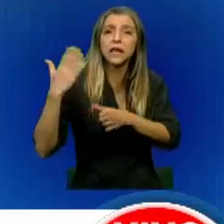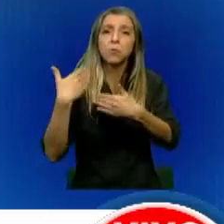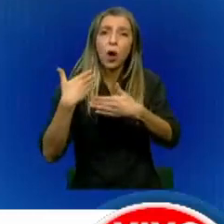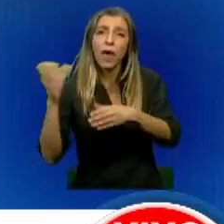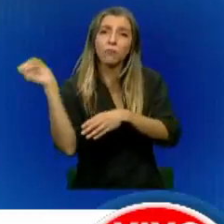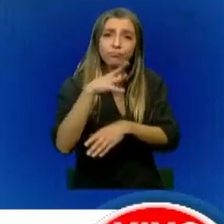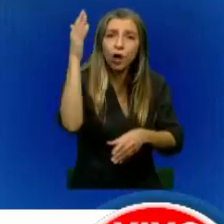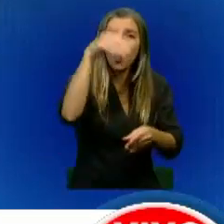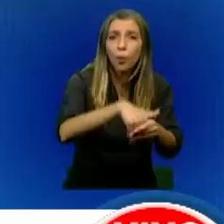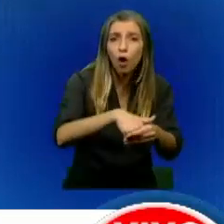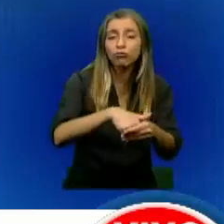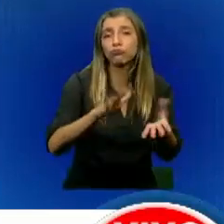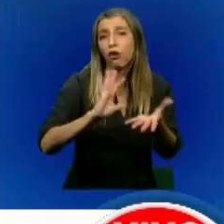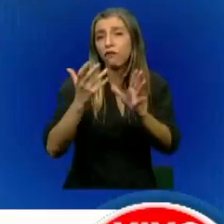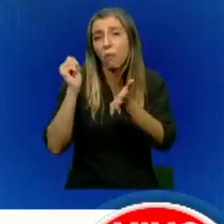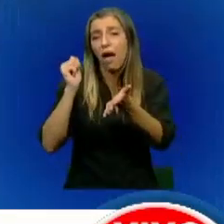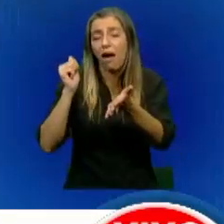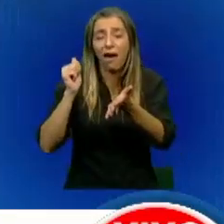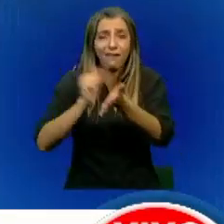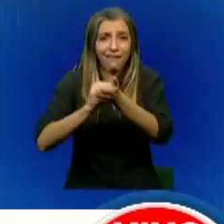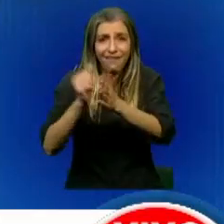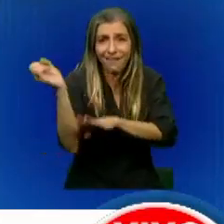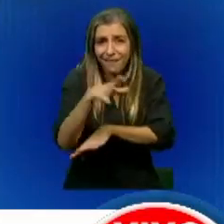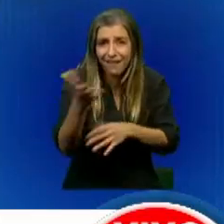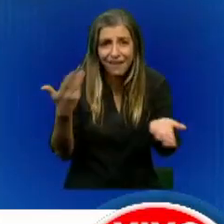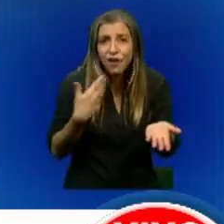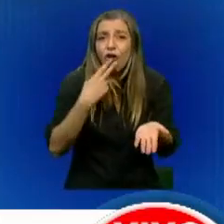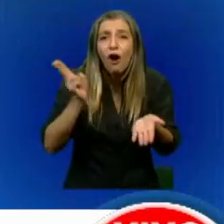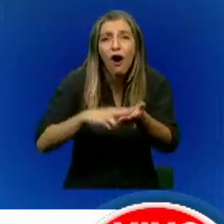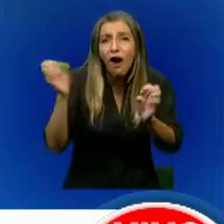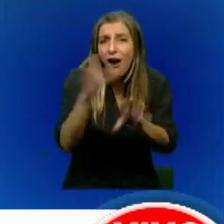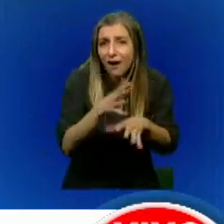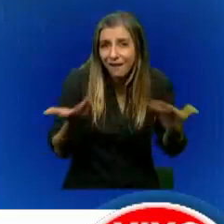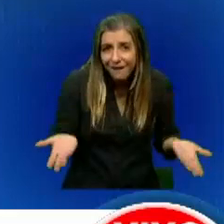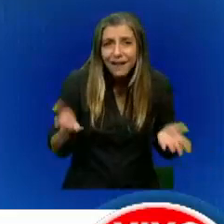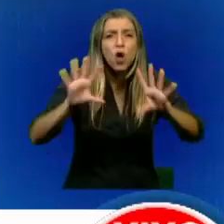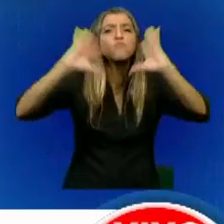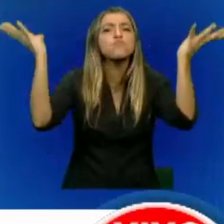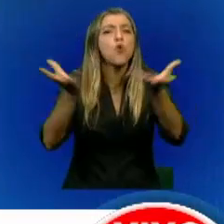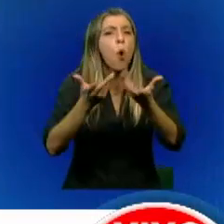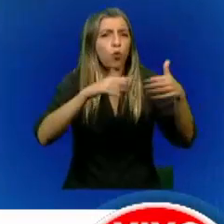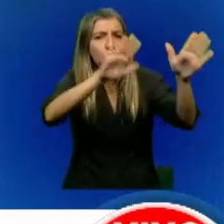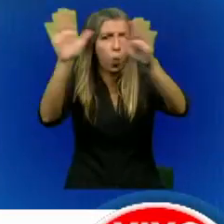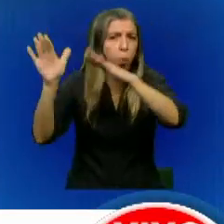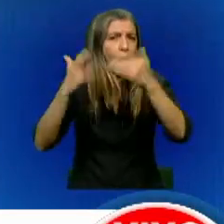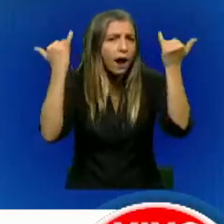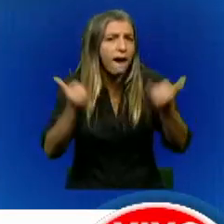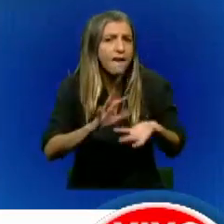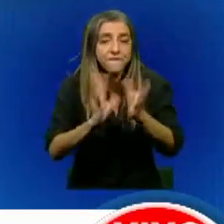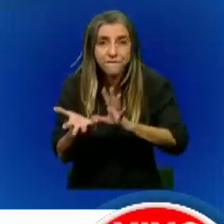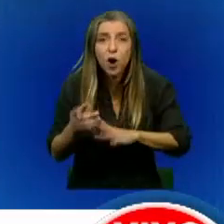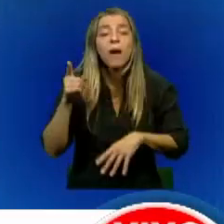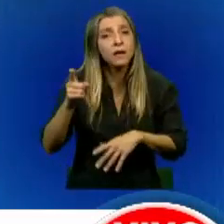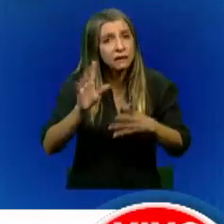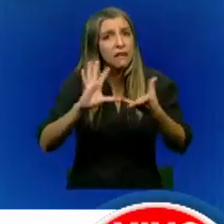postal. Este mecanismo se utiliza en todo el mundo, es un mecanismo muy eficaz y es un mecanismo que